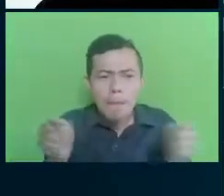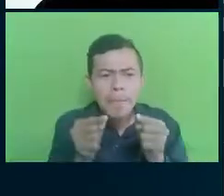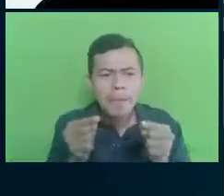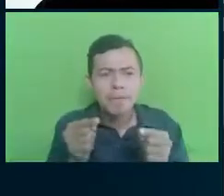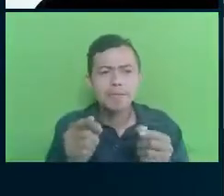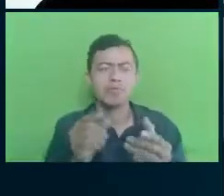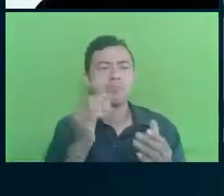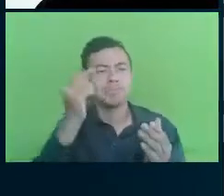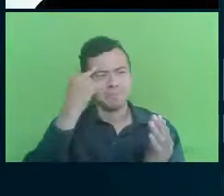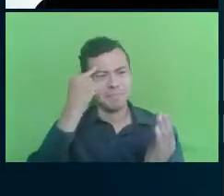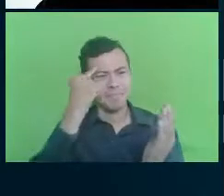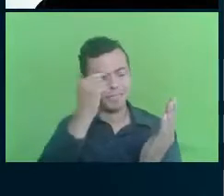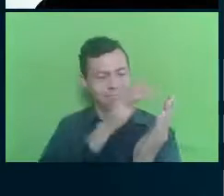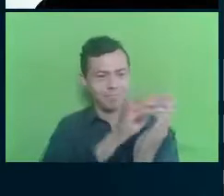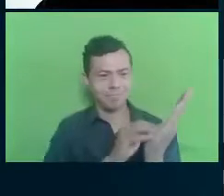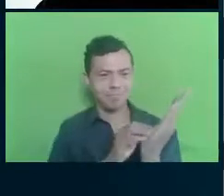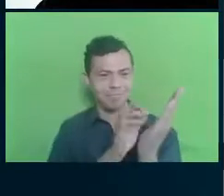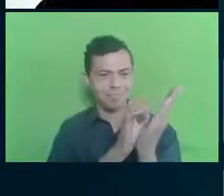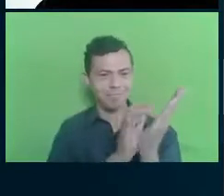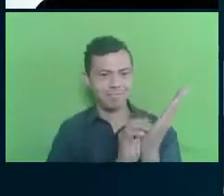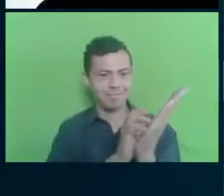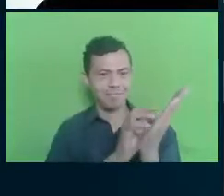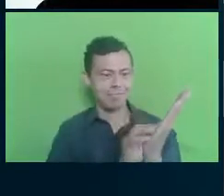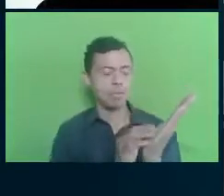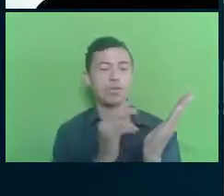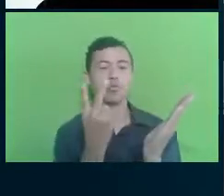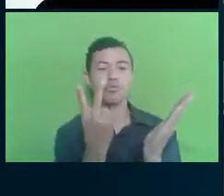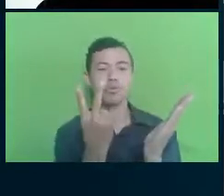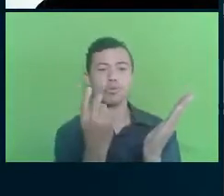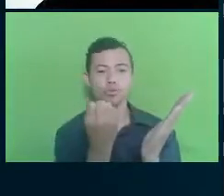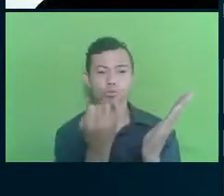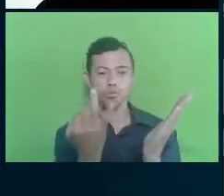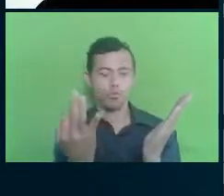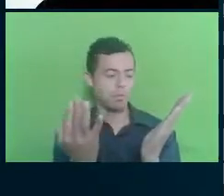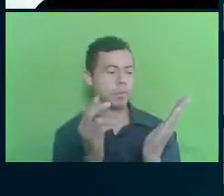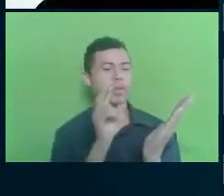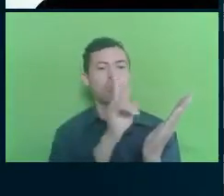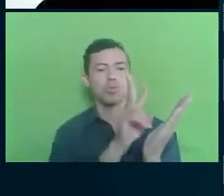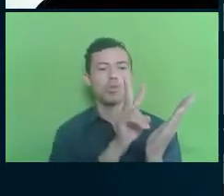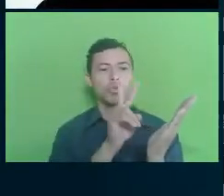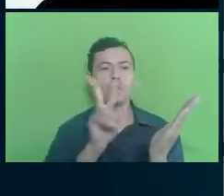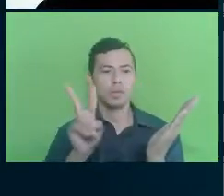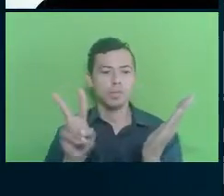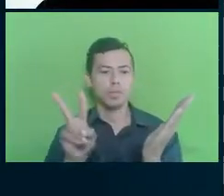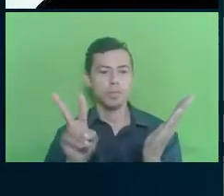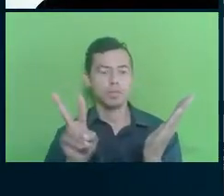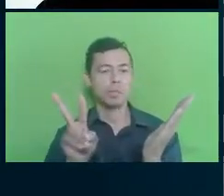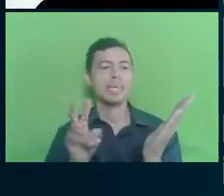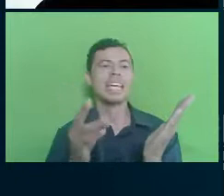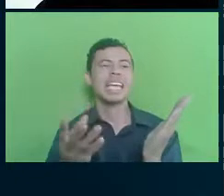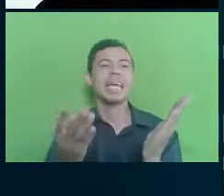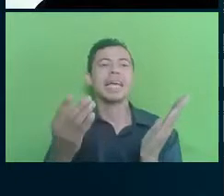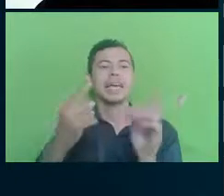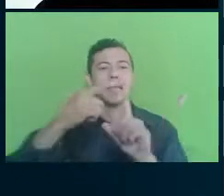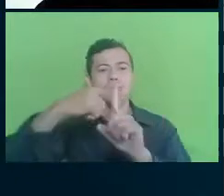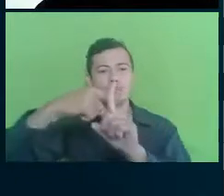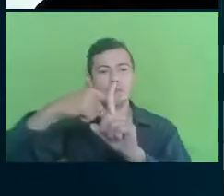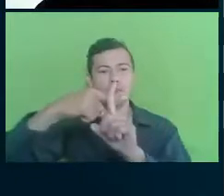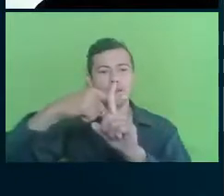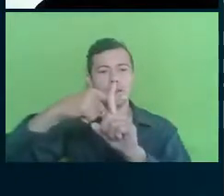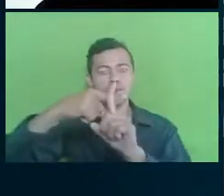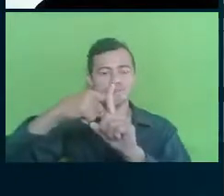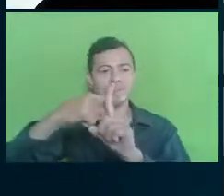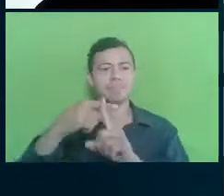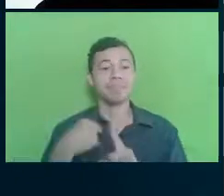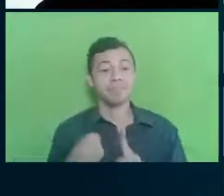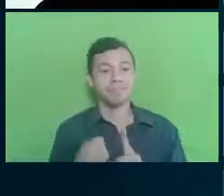una calculadora. Tenemos una entrada, que son dos números, imaginémonos dos y dos, y tengo un algoritmo, que es la suma. Y yo